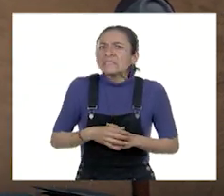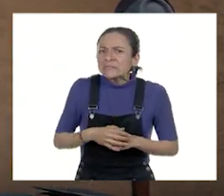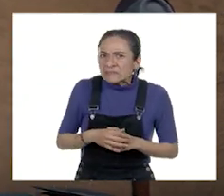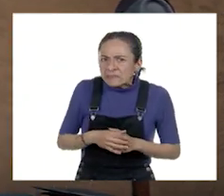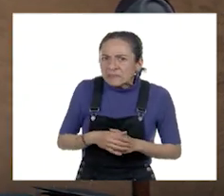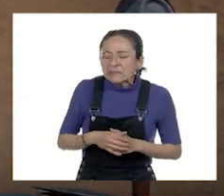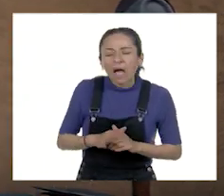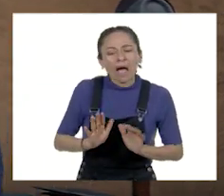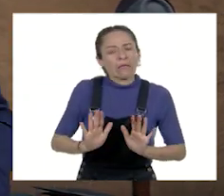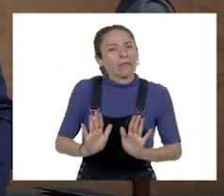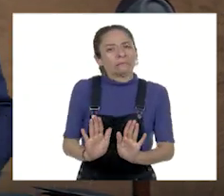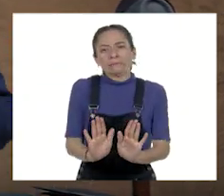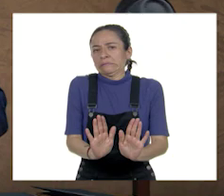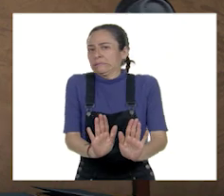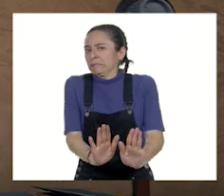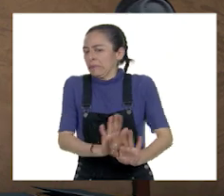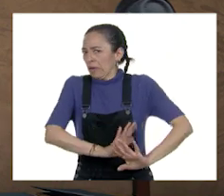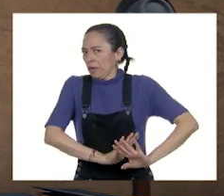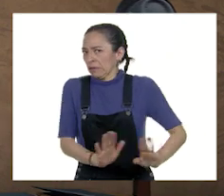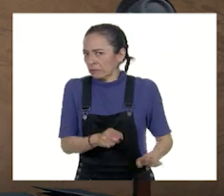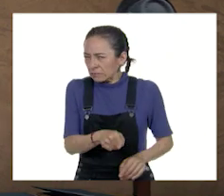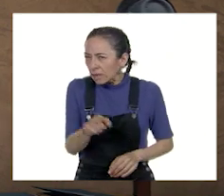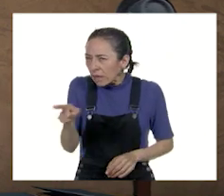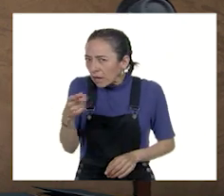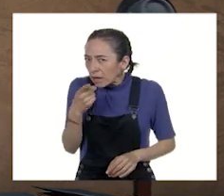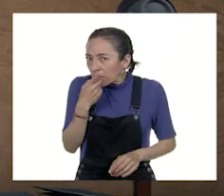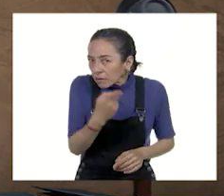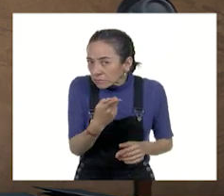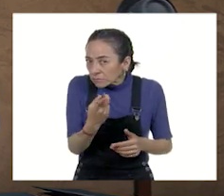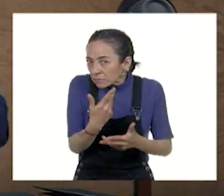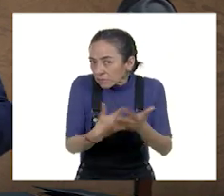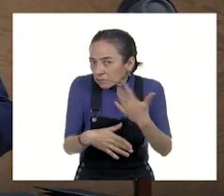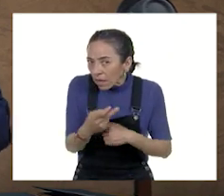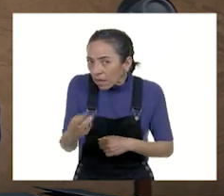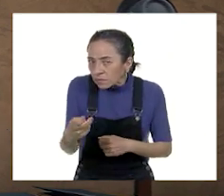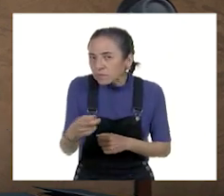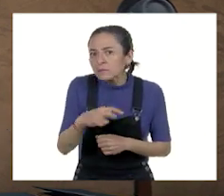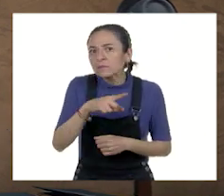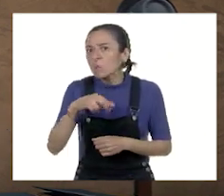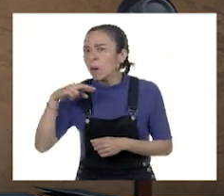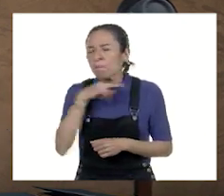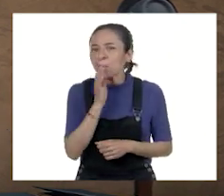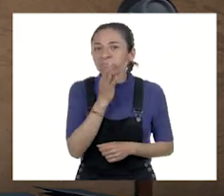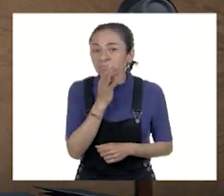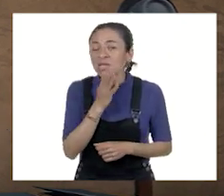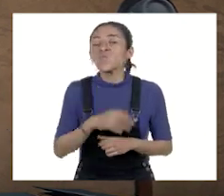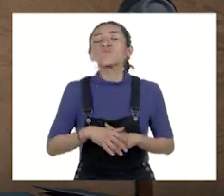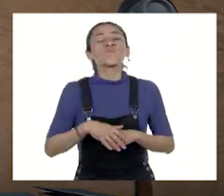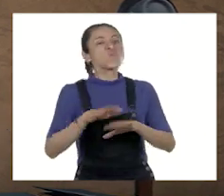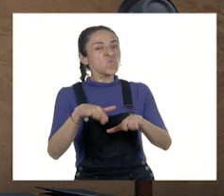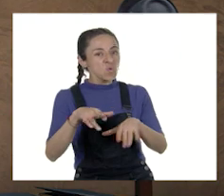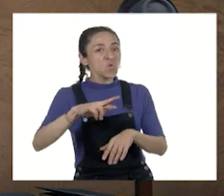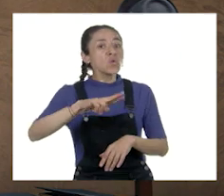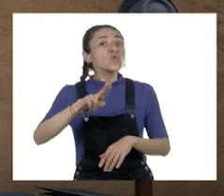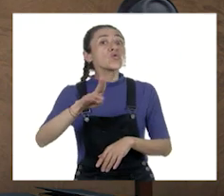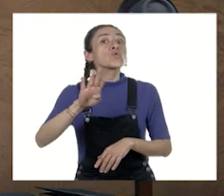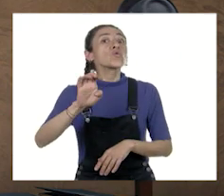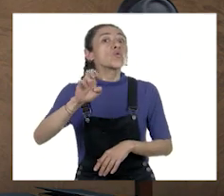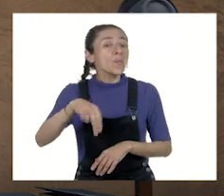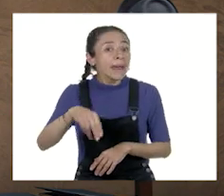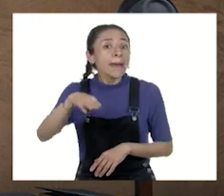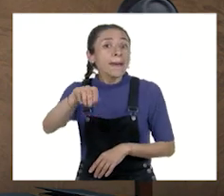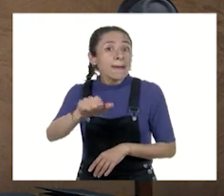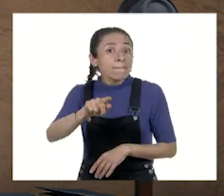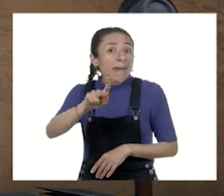Y ahí lo dejamos, porque bastó que dijera eso para que, de inmediato, chico, Rubén Martí, que se quita